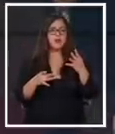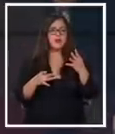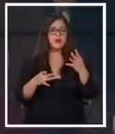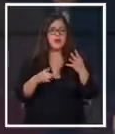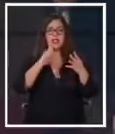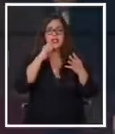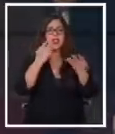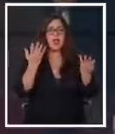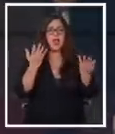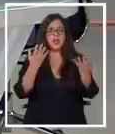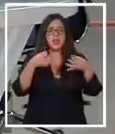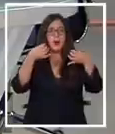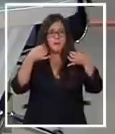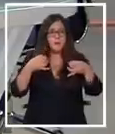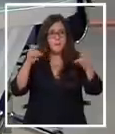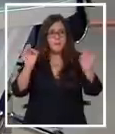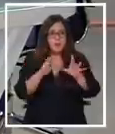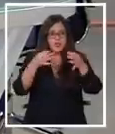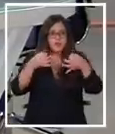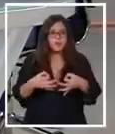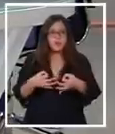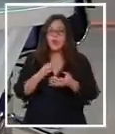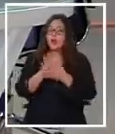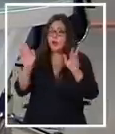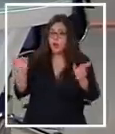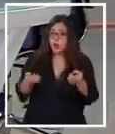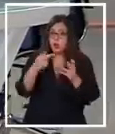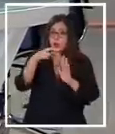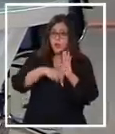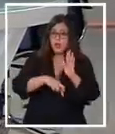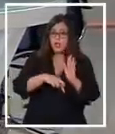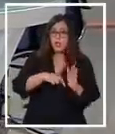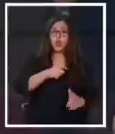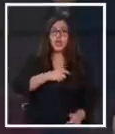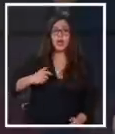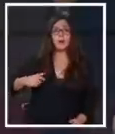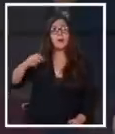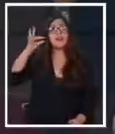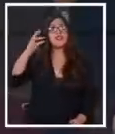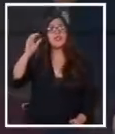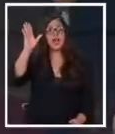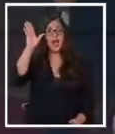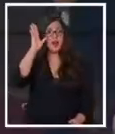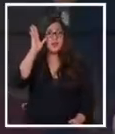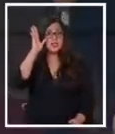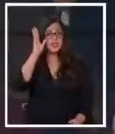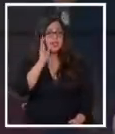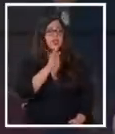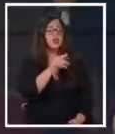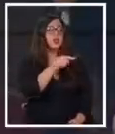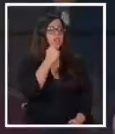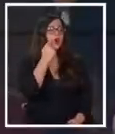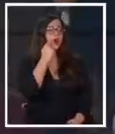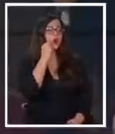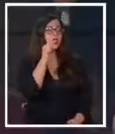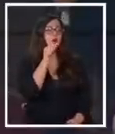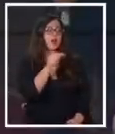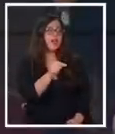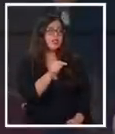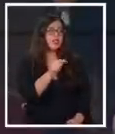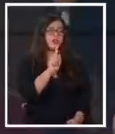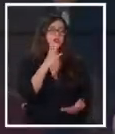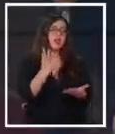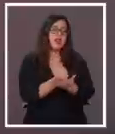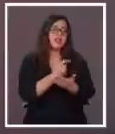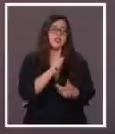legítimas y posibles como recuperar el proyecto de michelle bachelet sería yo creo que eso sería que no alcanza que eso sería insuficiente